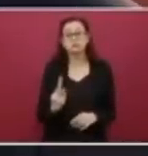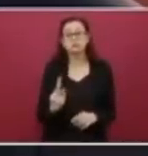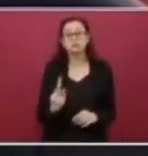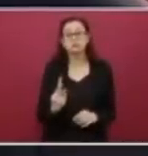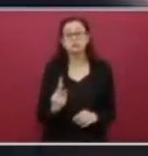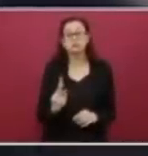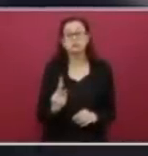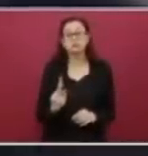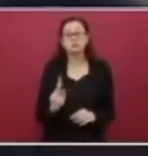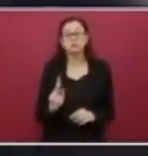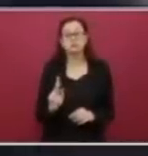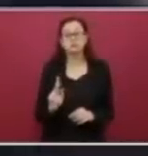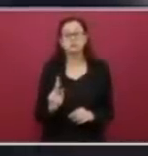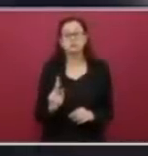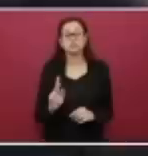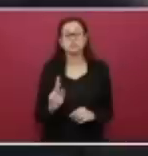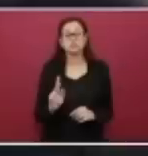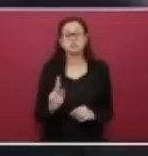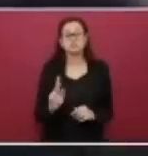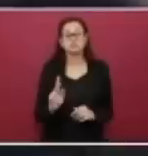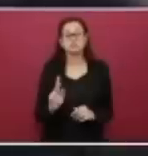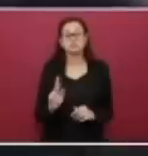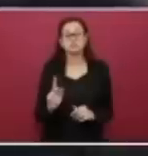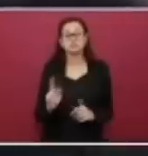y cargar con la responsabilidad